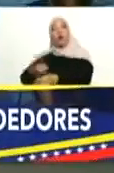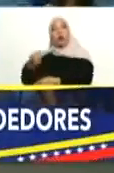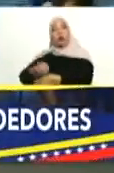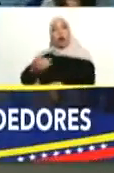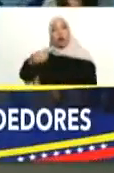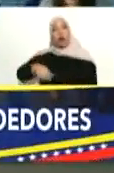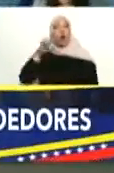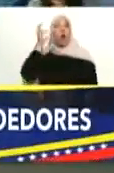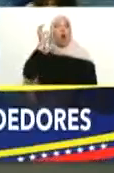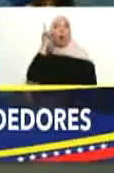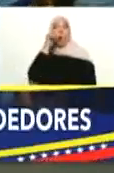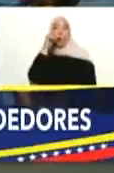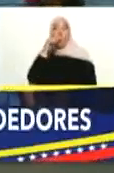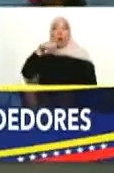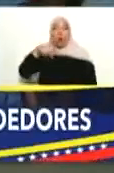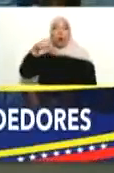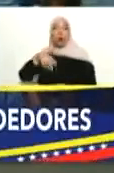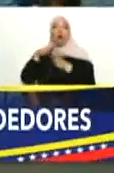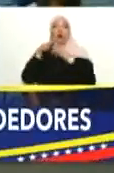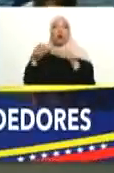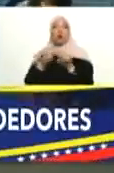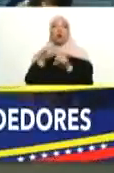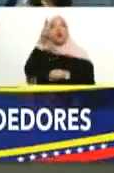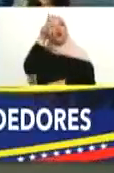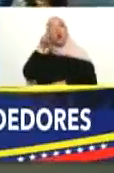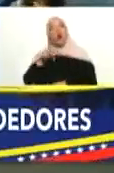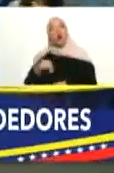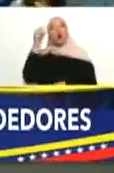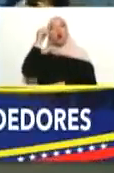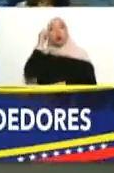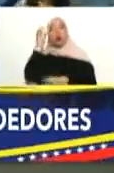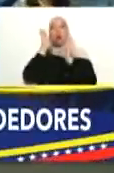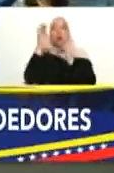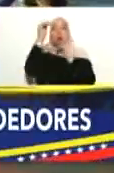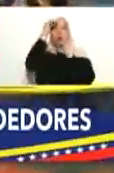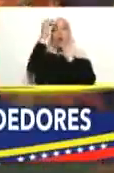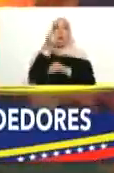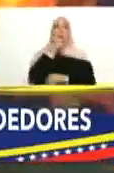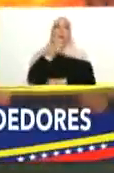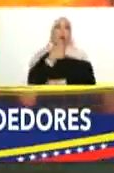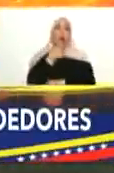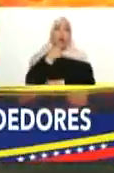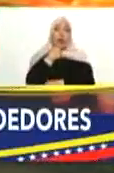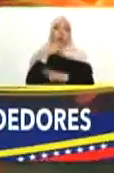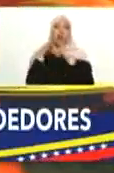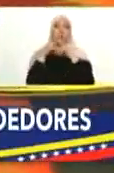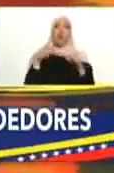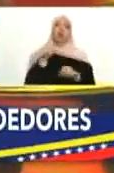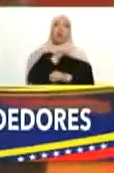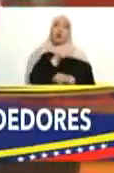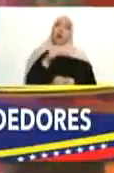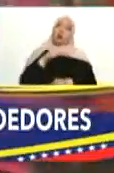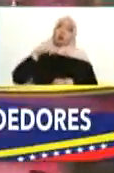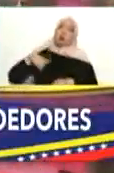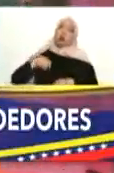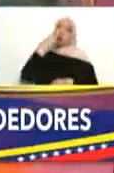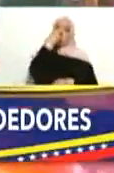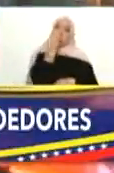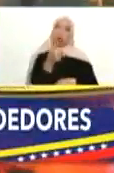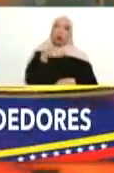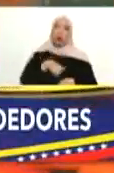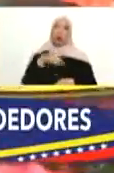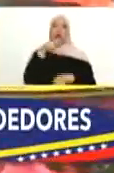estas mujeres, hombres, que están todos los días y que hoy atendieron maravillosamente a todo y cada uno de quienes nos visitaron en